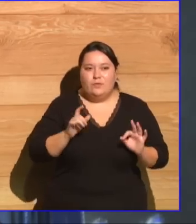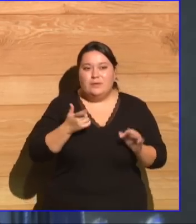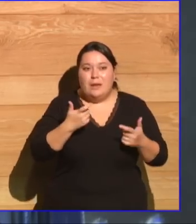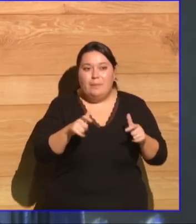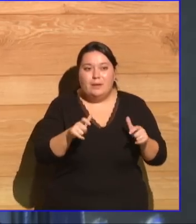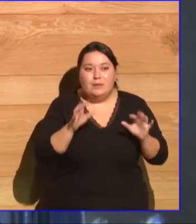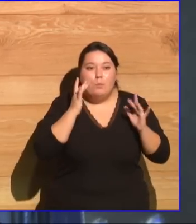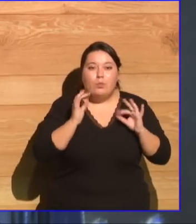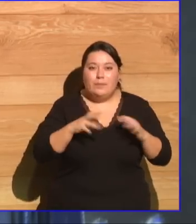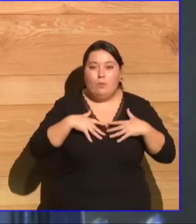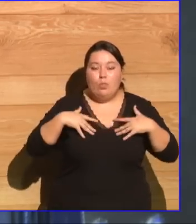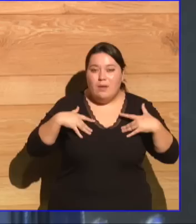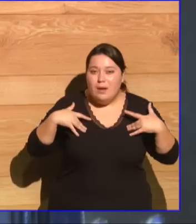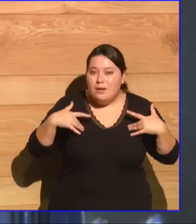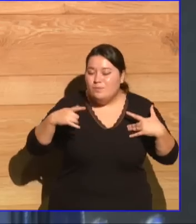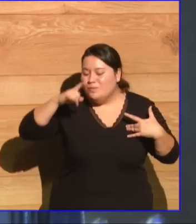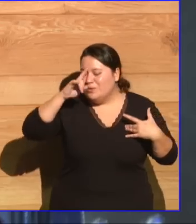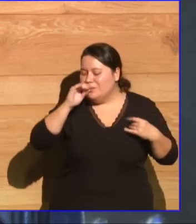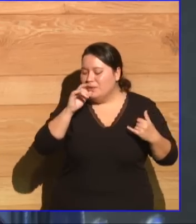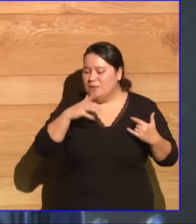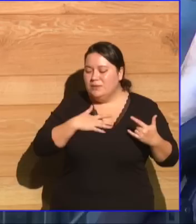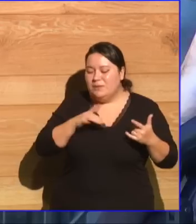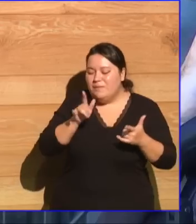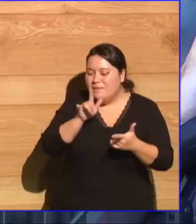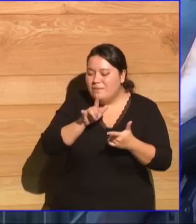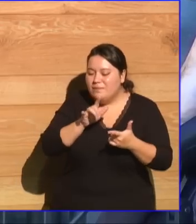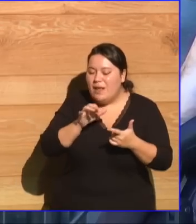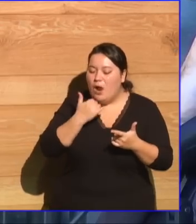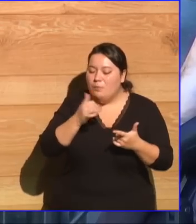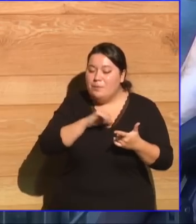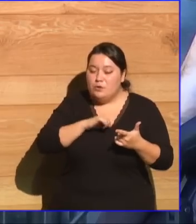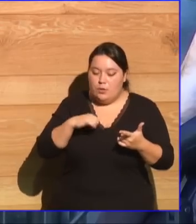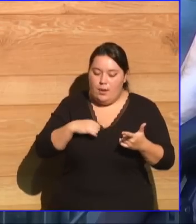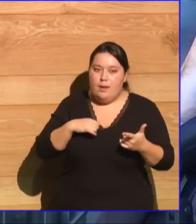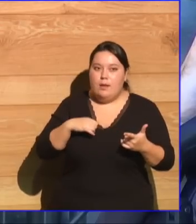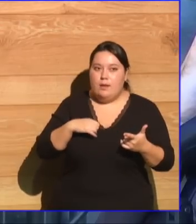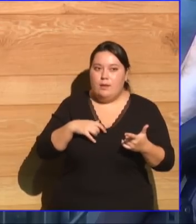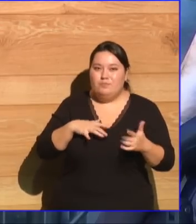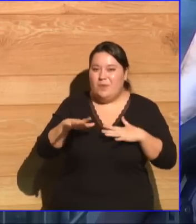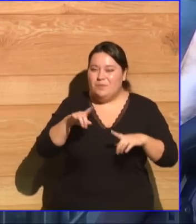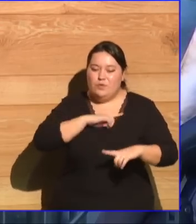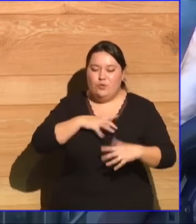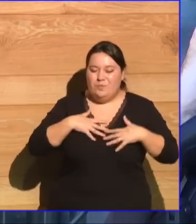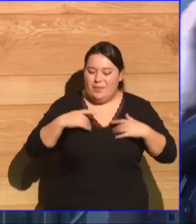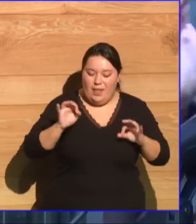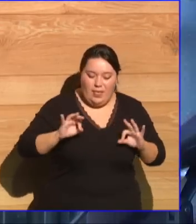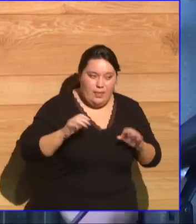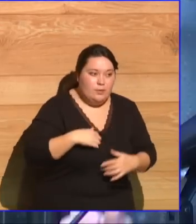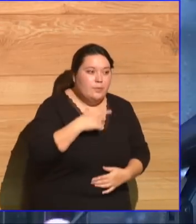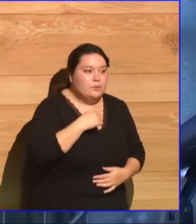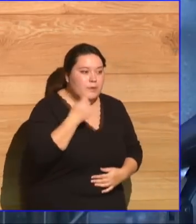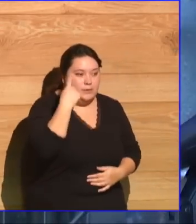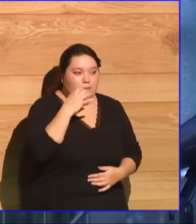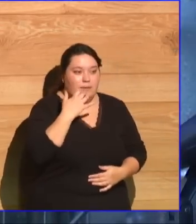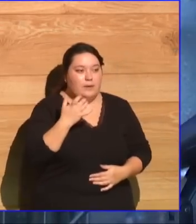parte puramente emocional, yo no siento que ese viaje, en lo personal, me esté haciendo vibrar. Me gustaría saber,